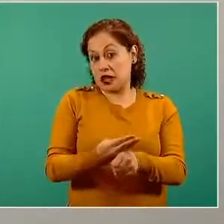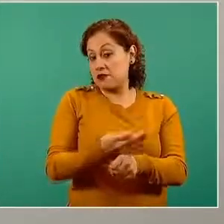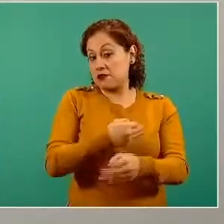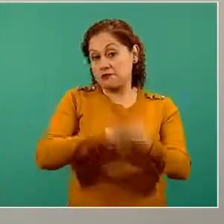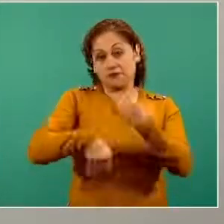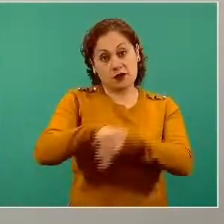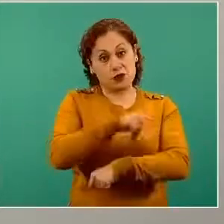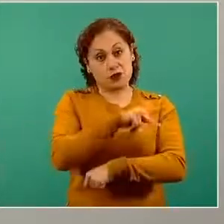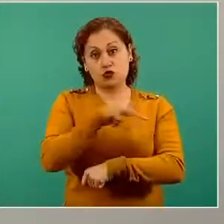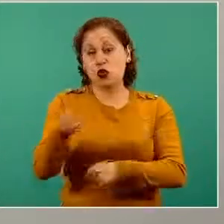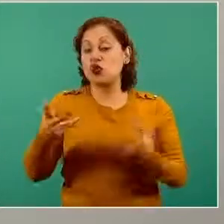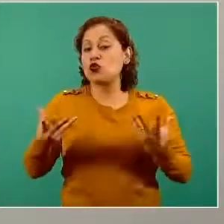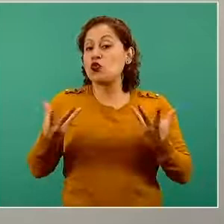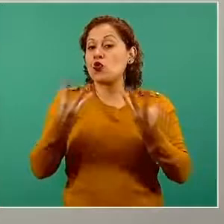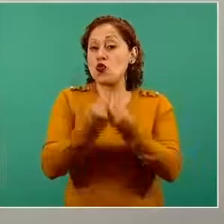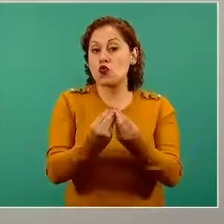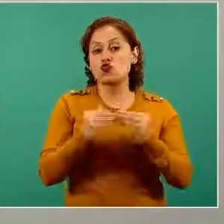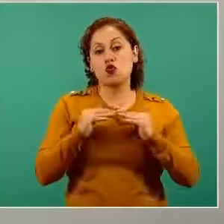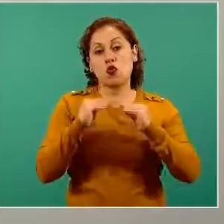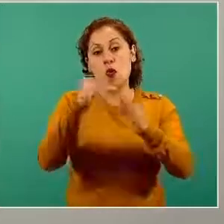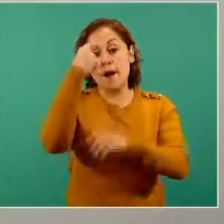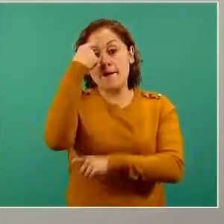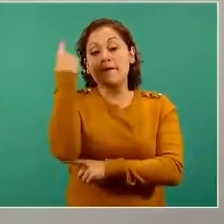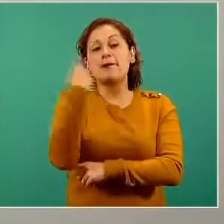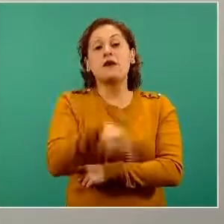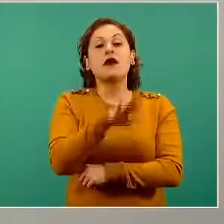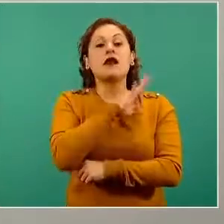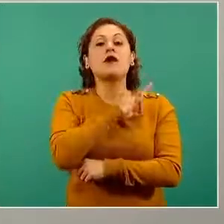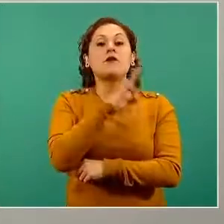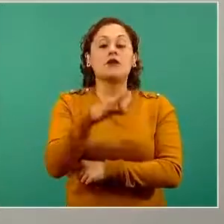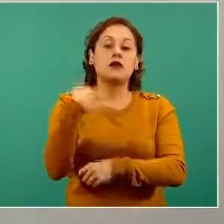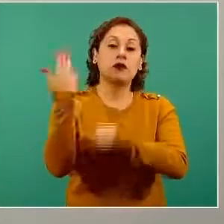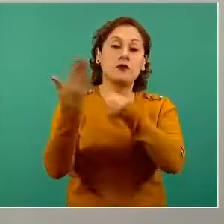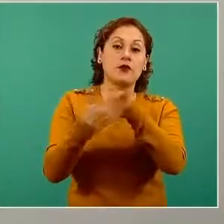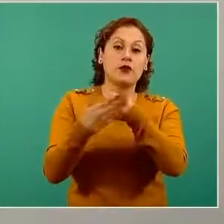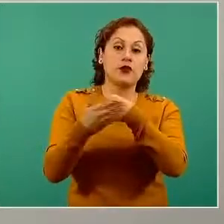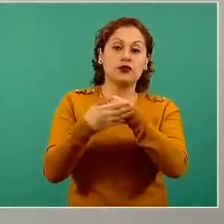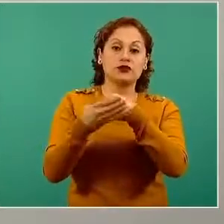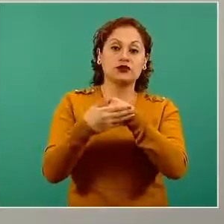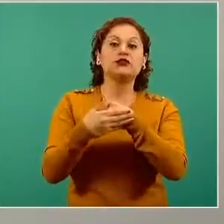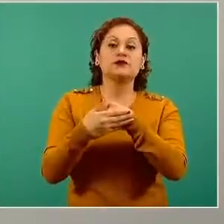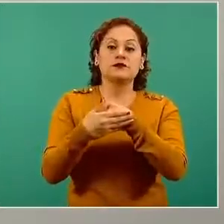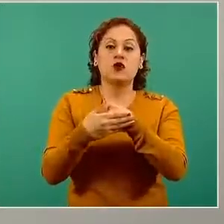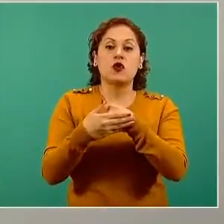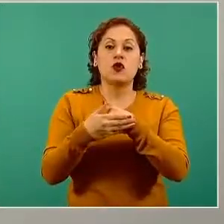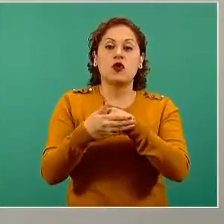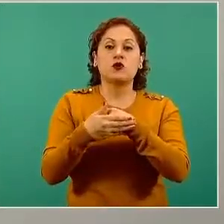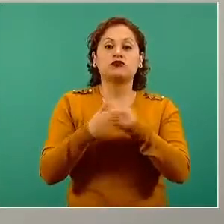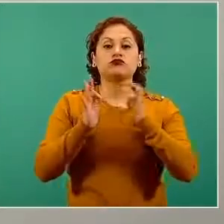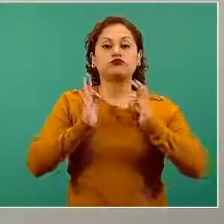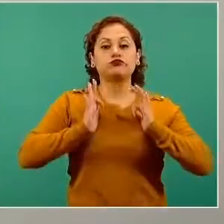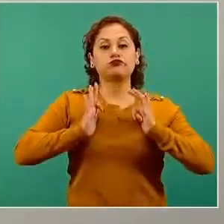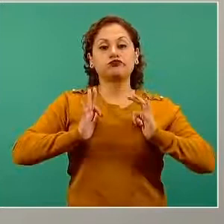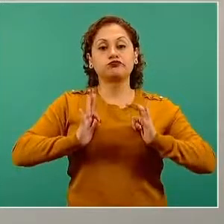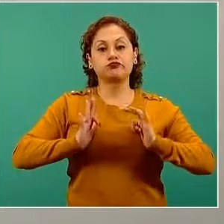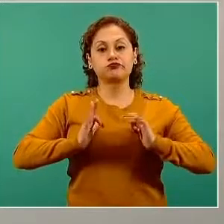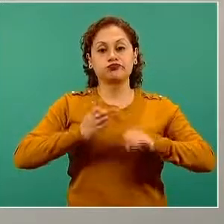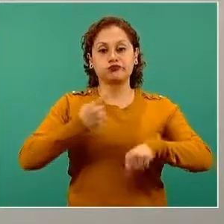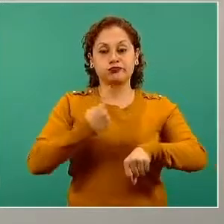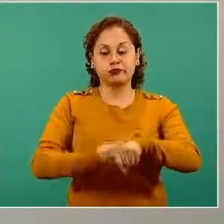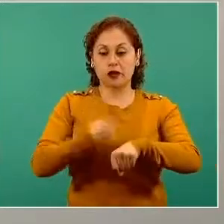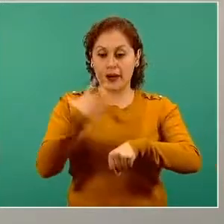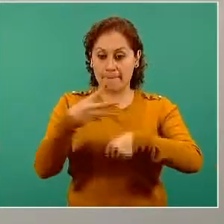todos juntos a que obviamente podamos llegar y conseguir un balance en esto que siempre